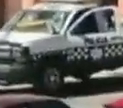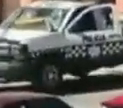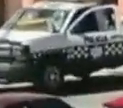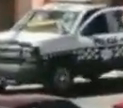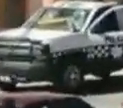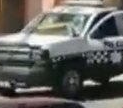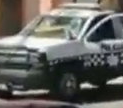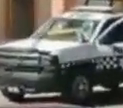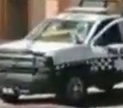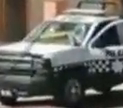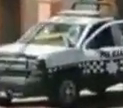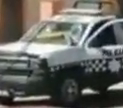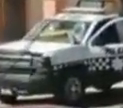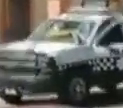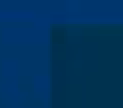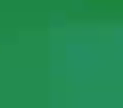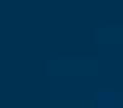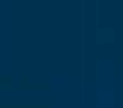de la comunidad.